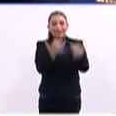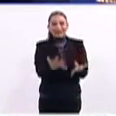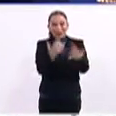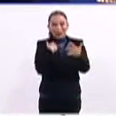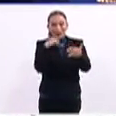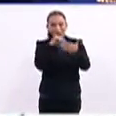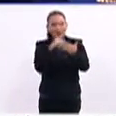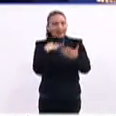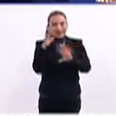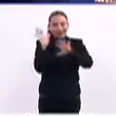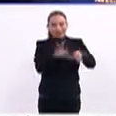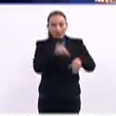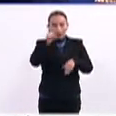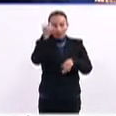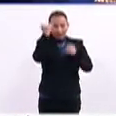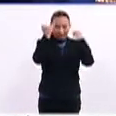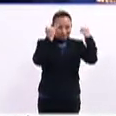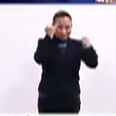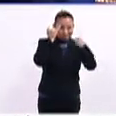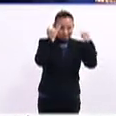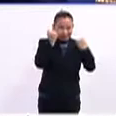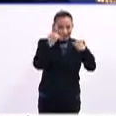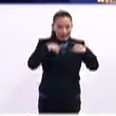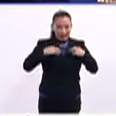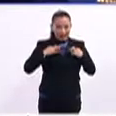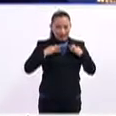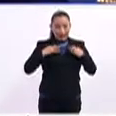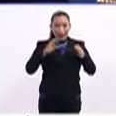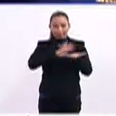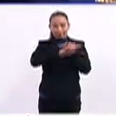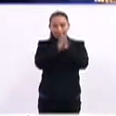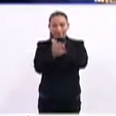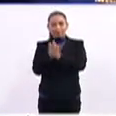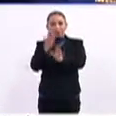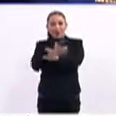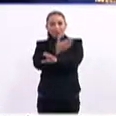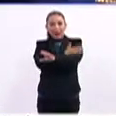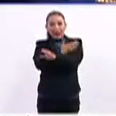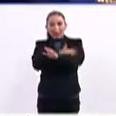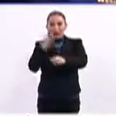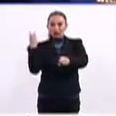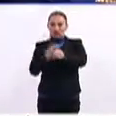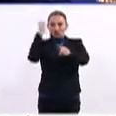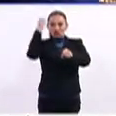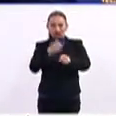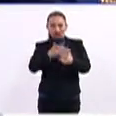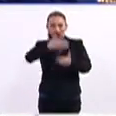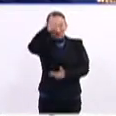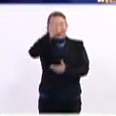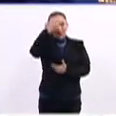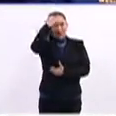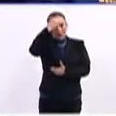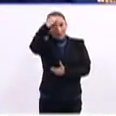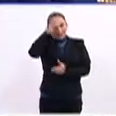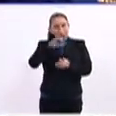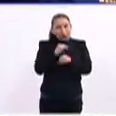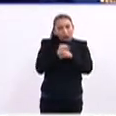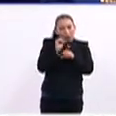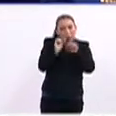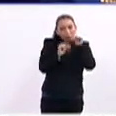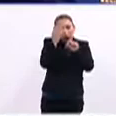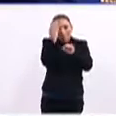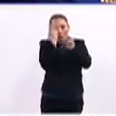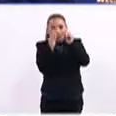Entonces cambié la tela por madera y también es una experiencia del proceso donde